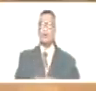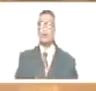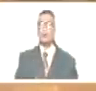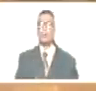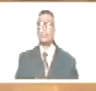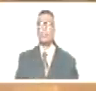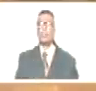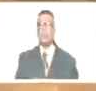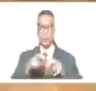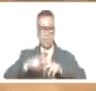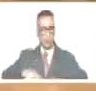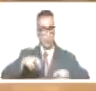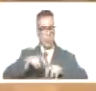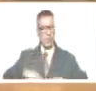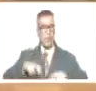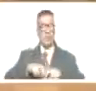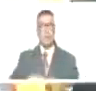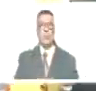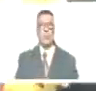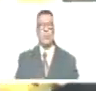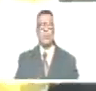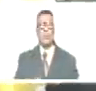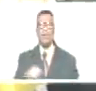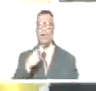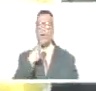revise las declaraciones